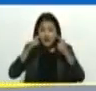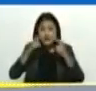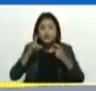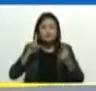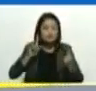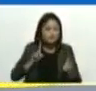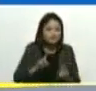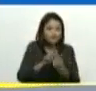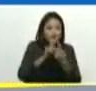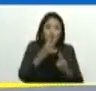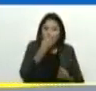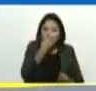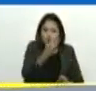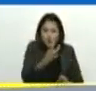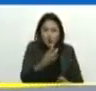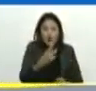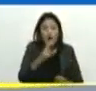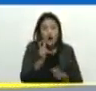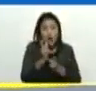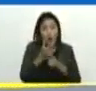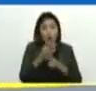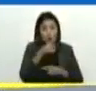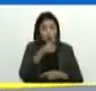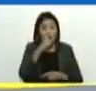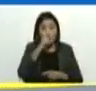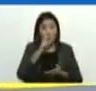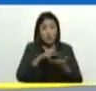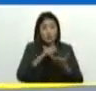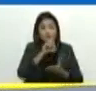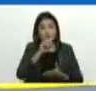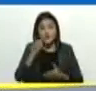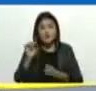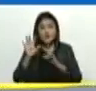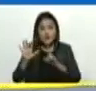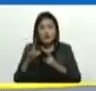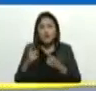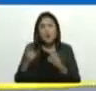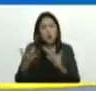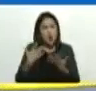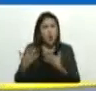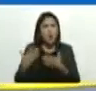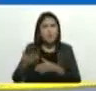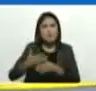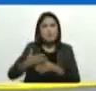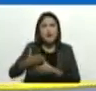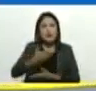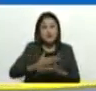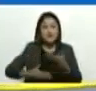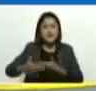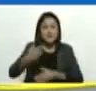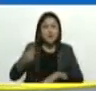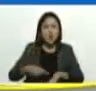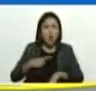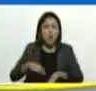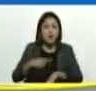año, ocasión en la que compartimos por varias horas los